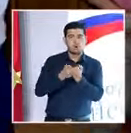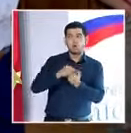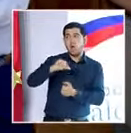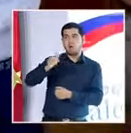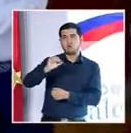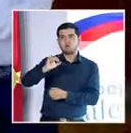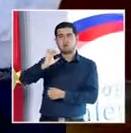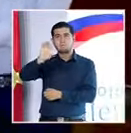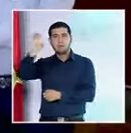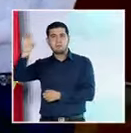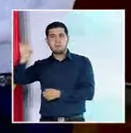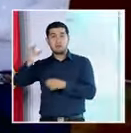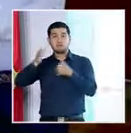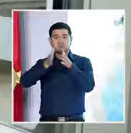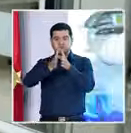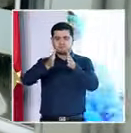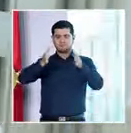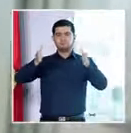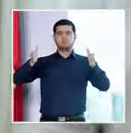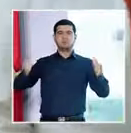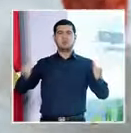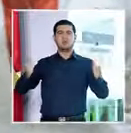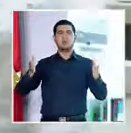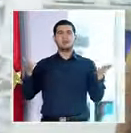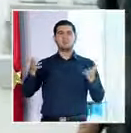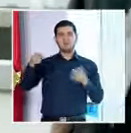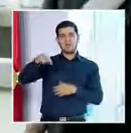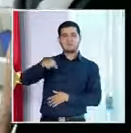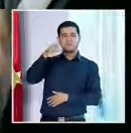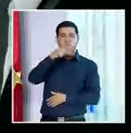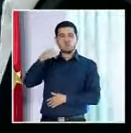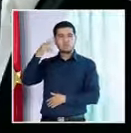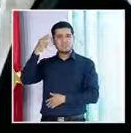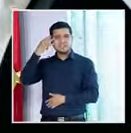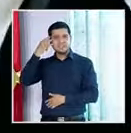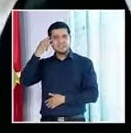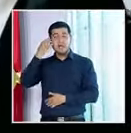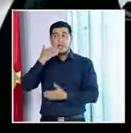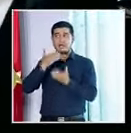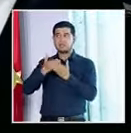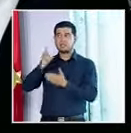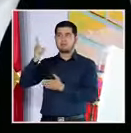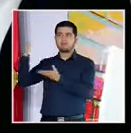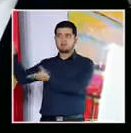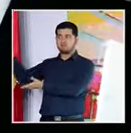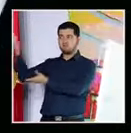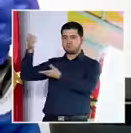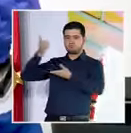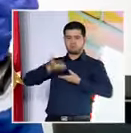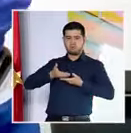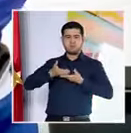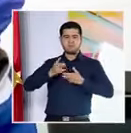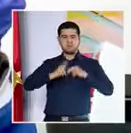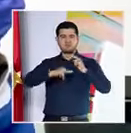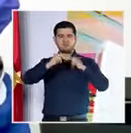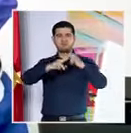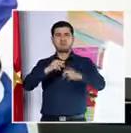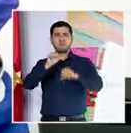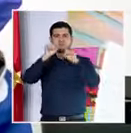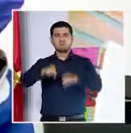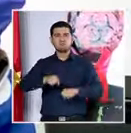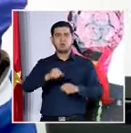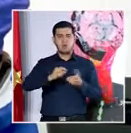se fortaleció el programa ampliado de inmunizaciones en el departamento, con dotación, fortalecimiento de la red de frío